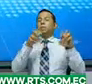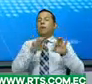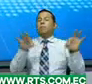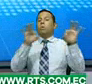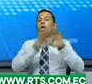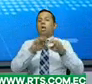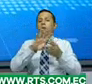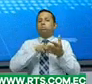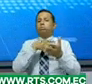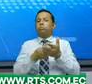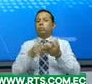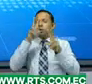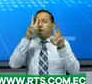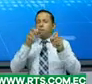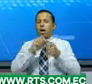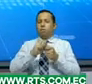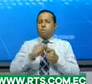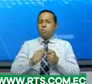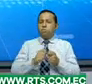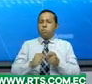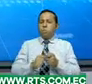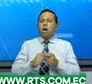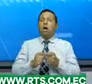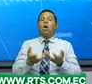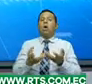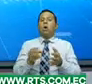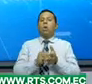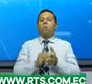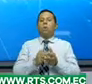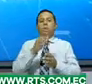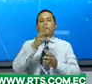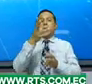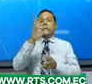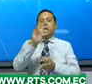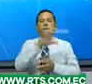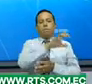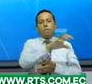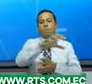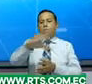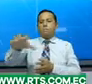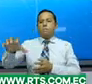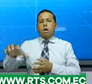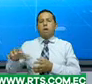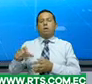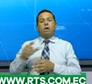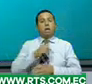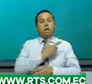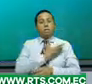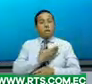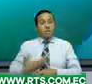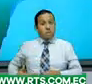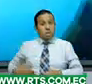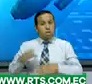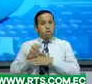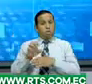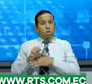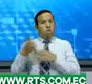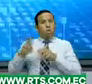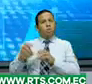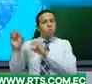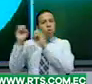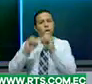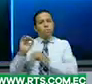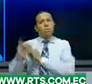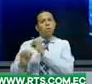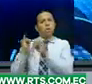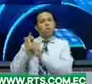el recuento de votos en 17 provincias. Esto generó reacciones tanto del presidente de la República así como de organismos internacionales que piden